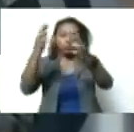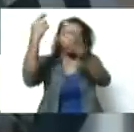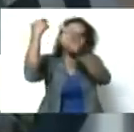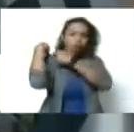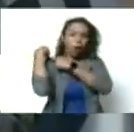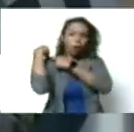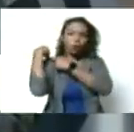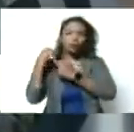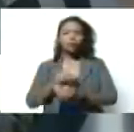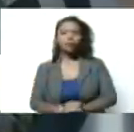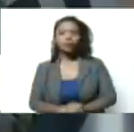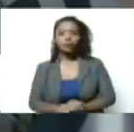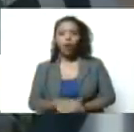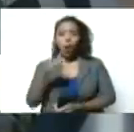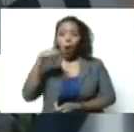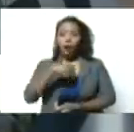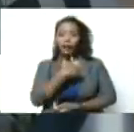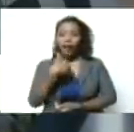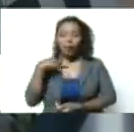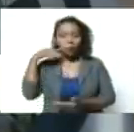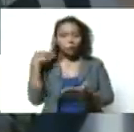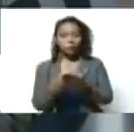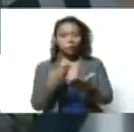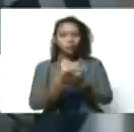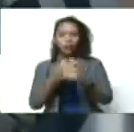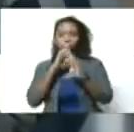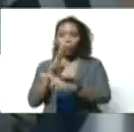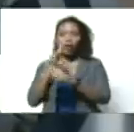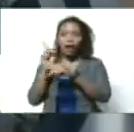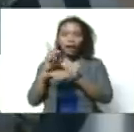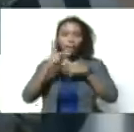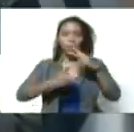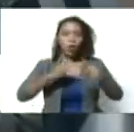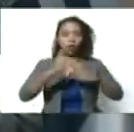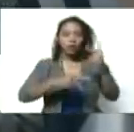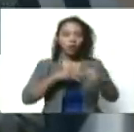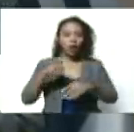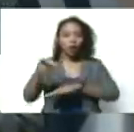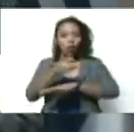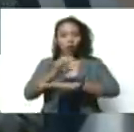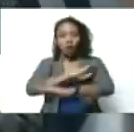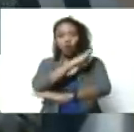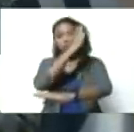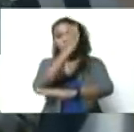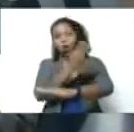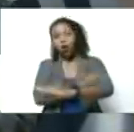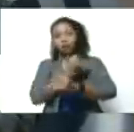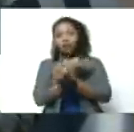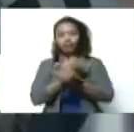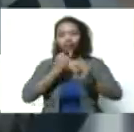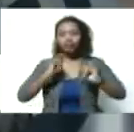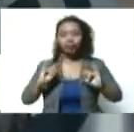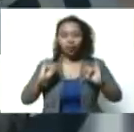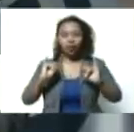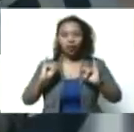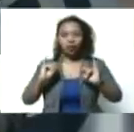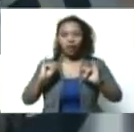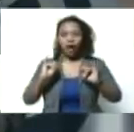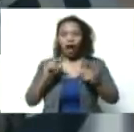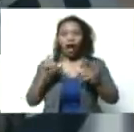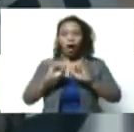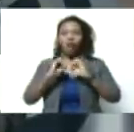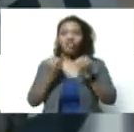ocupan. Hoy queremos presentar el resultado de este proceso que busca fortalecer la independencia de los despachos